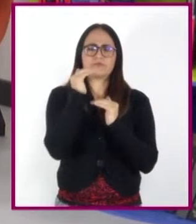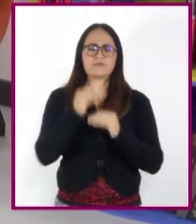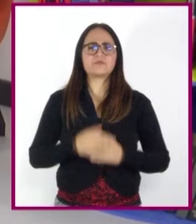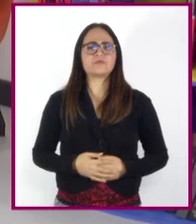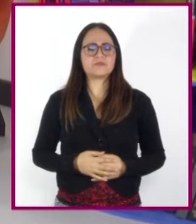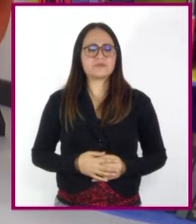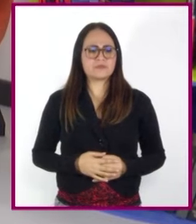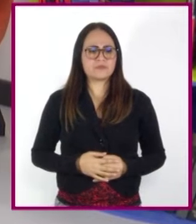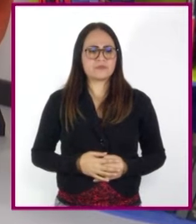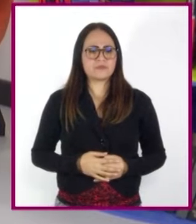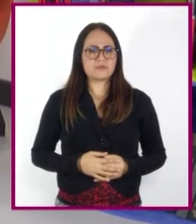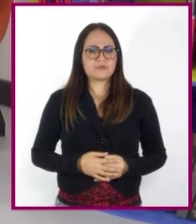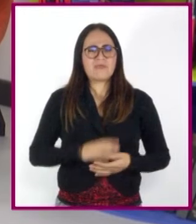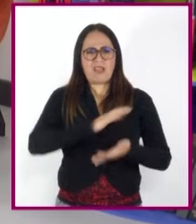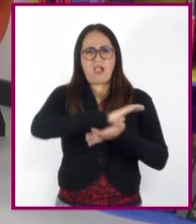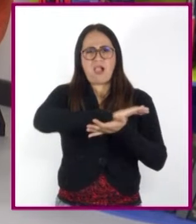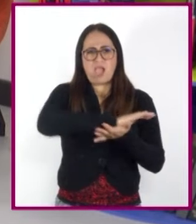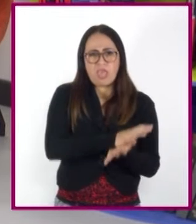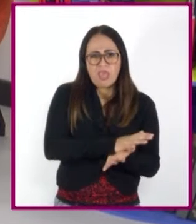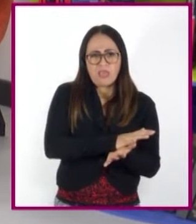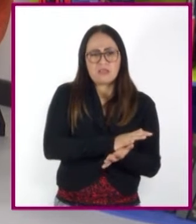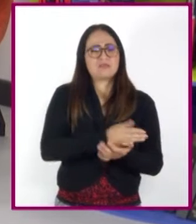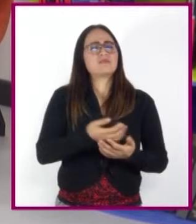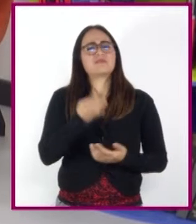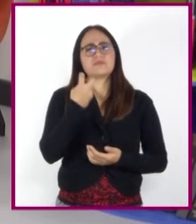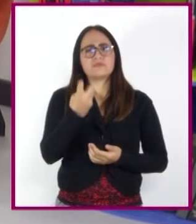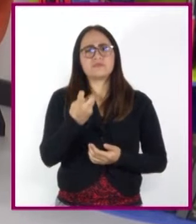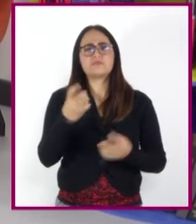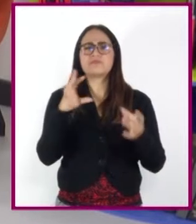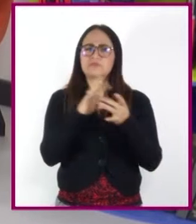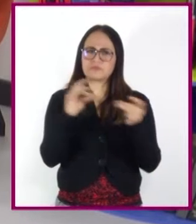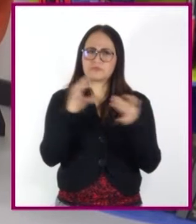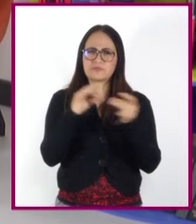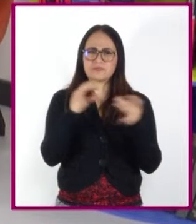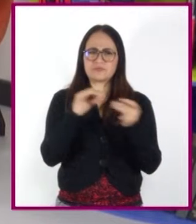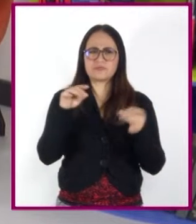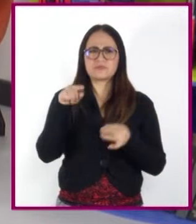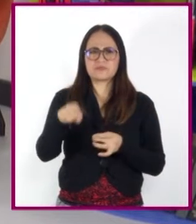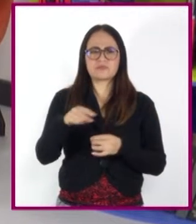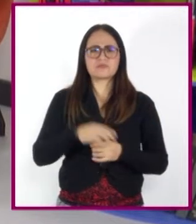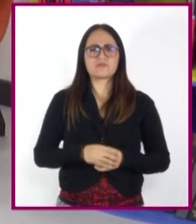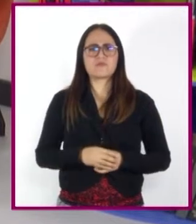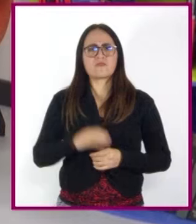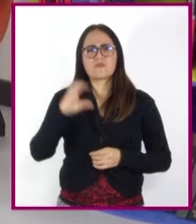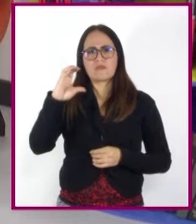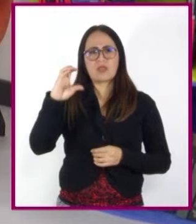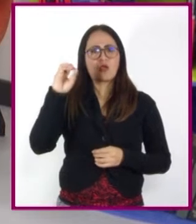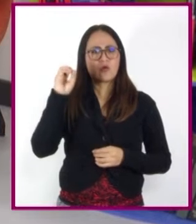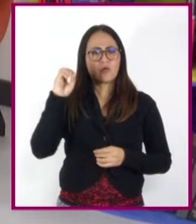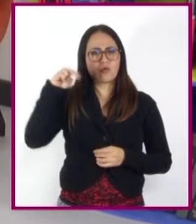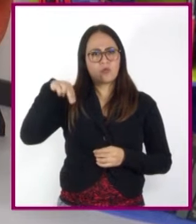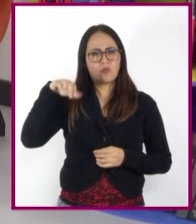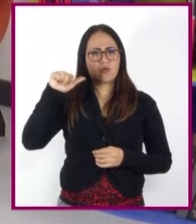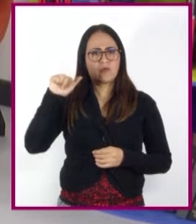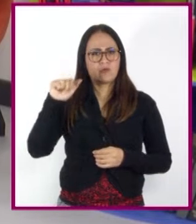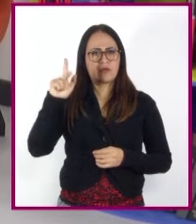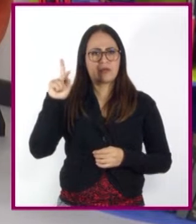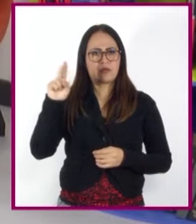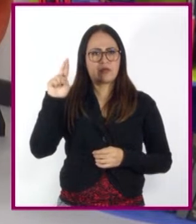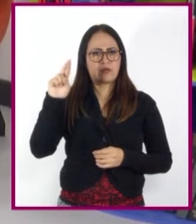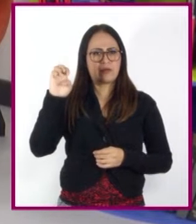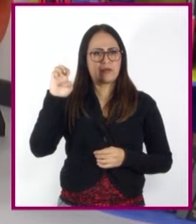Ya que hablamos de discriminación, mencionemos que según el Consejo Nacional para Prevenir la